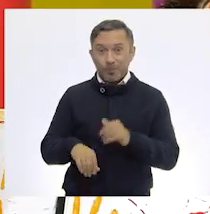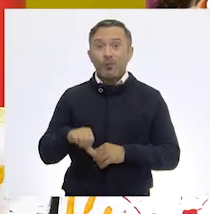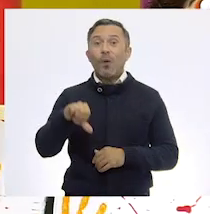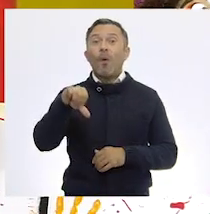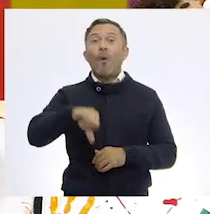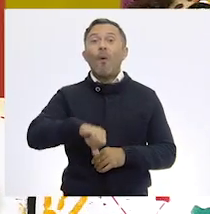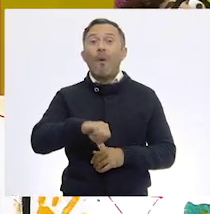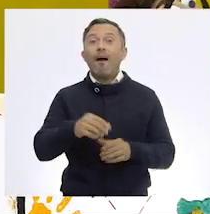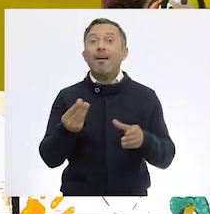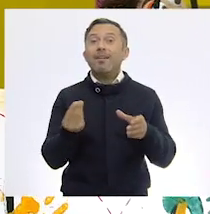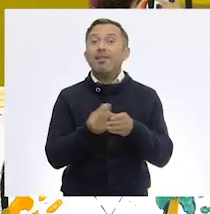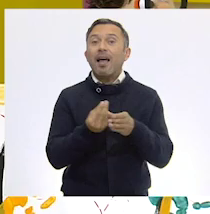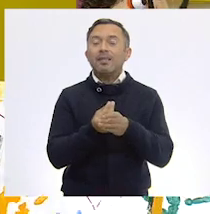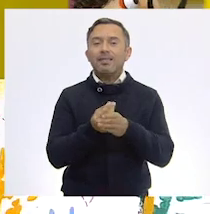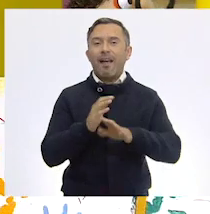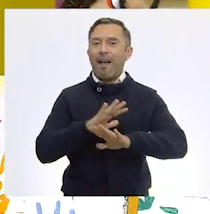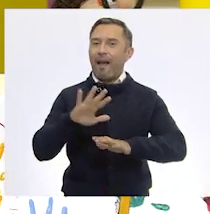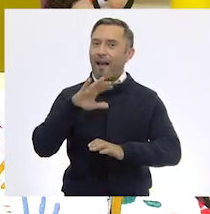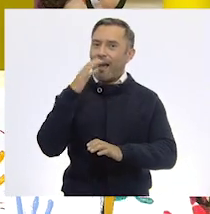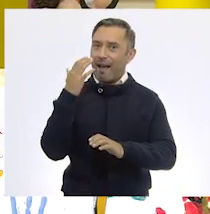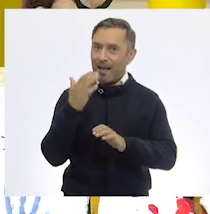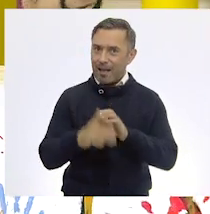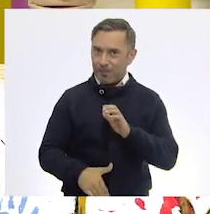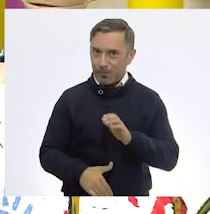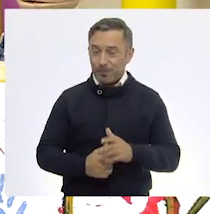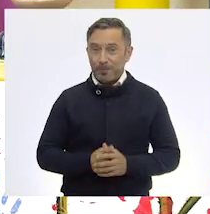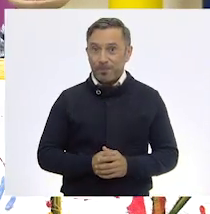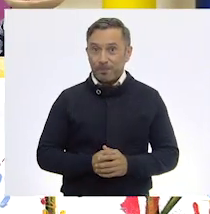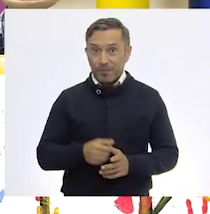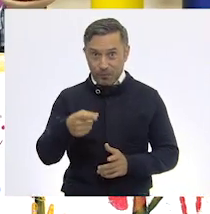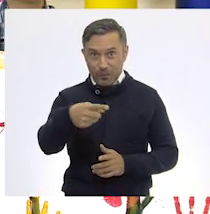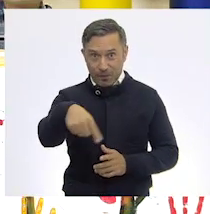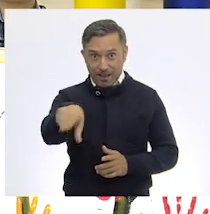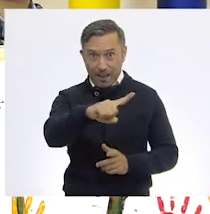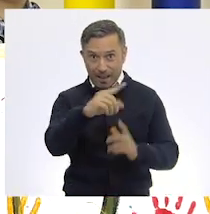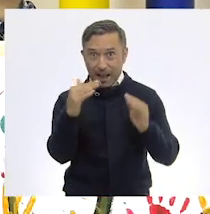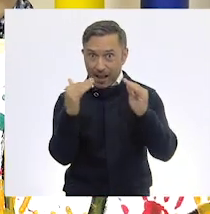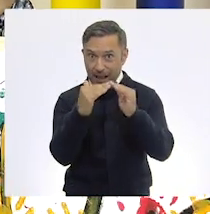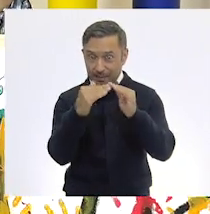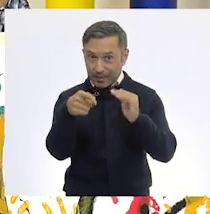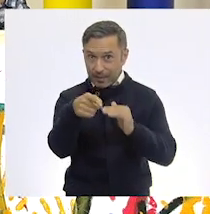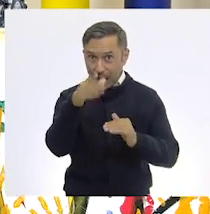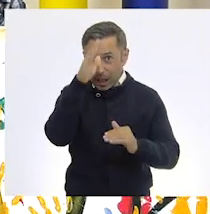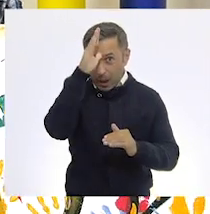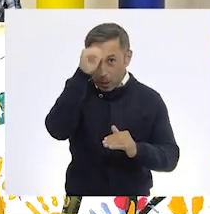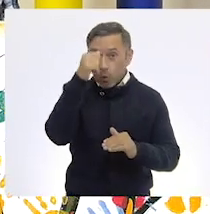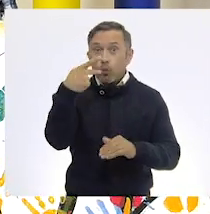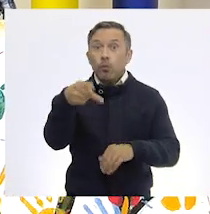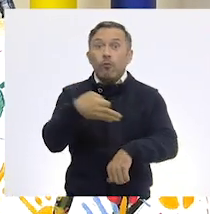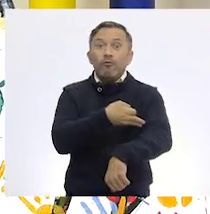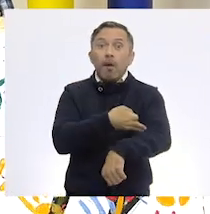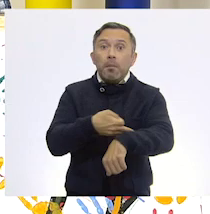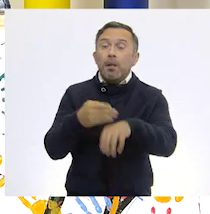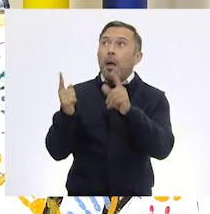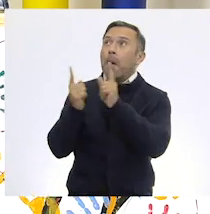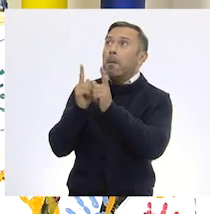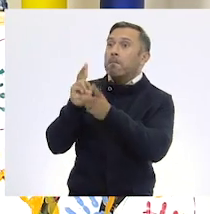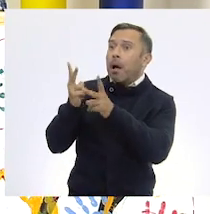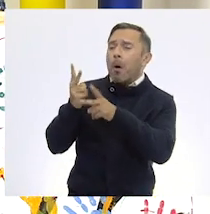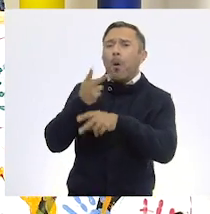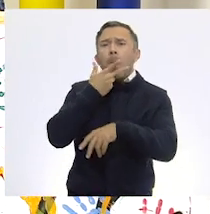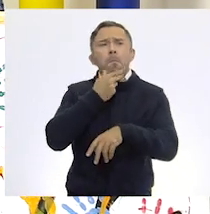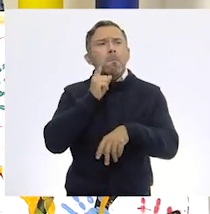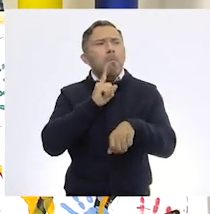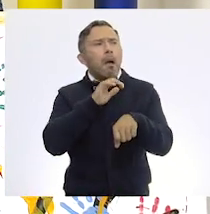terminando la clase del día de hoy. Allá en casita, recuerden comentarlo con alguien de su familia, una amiga o un